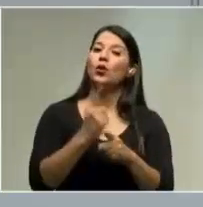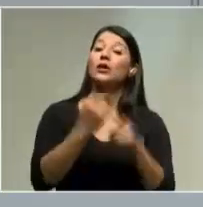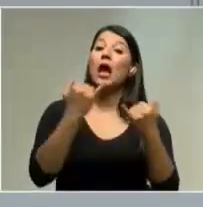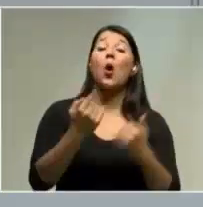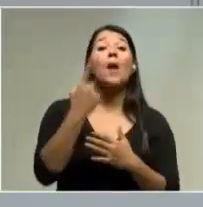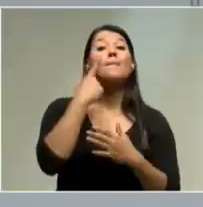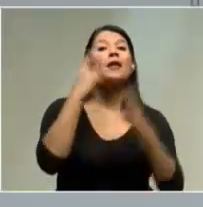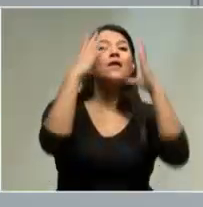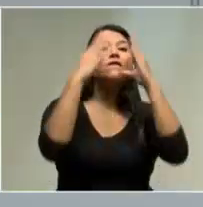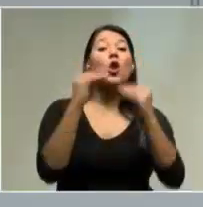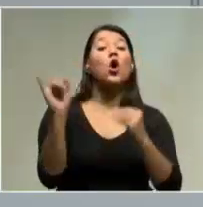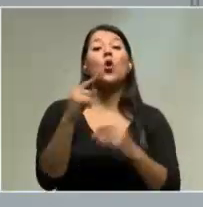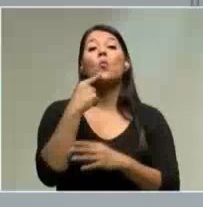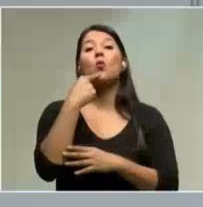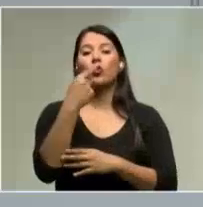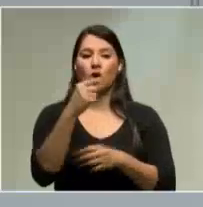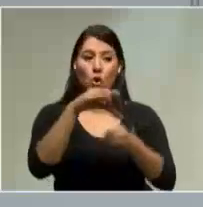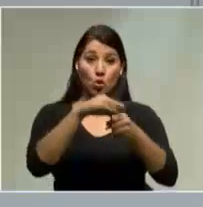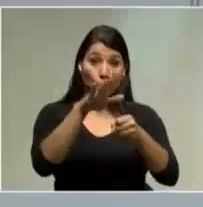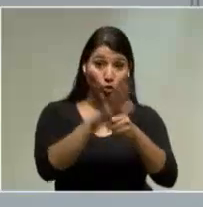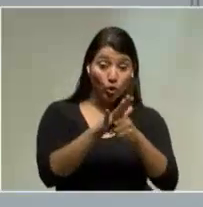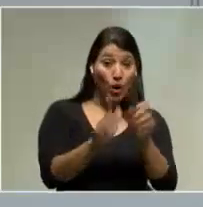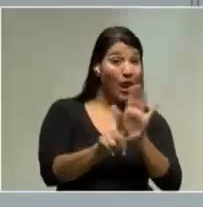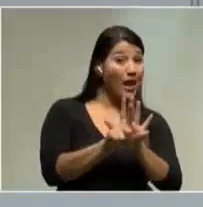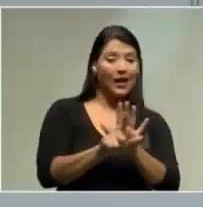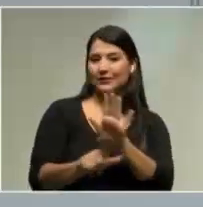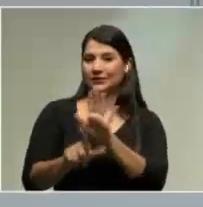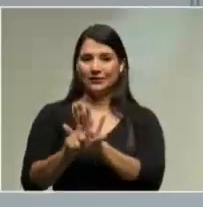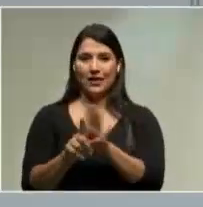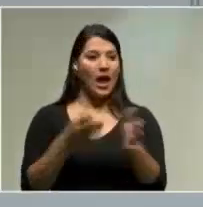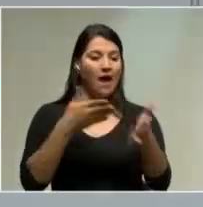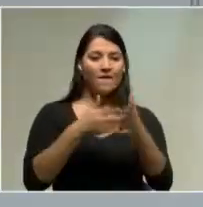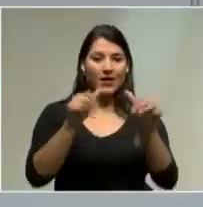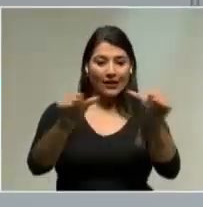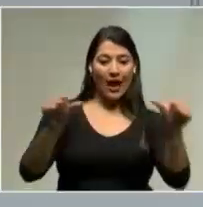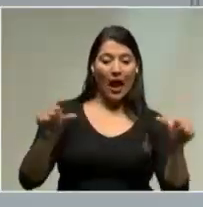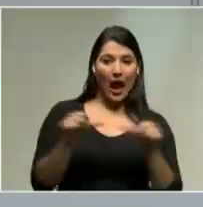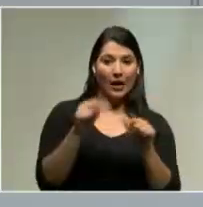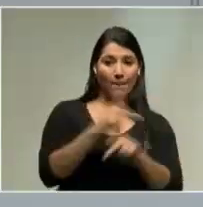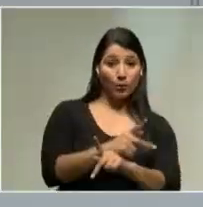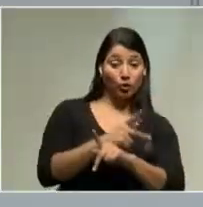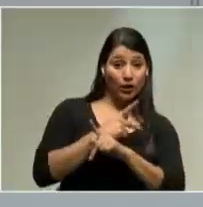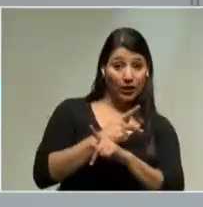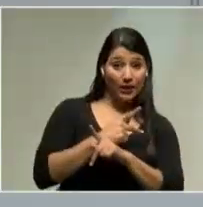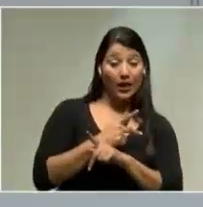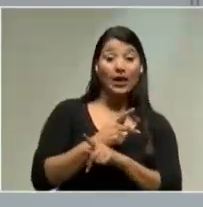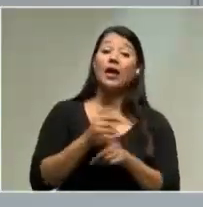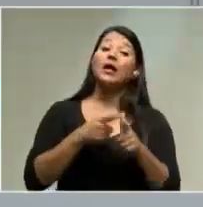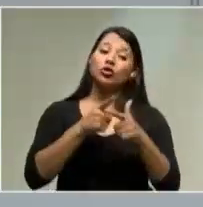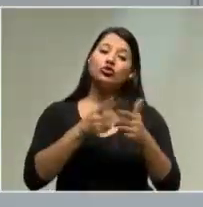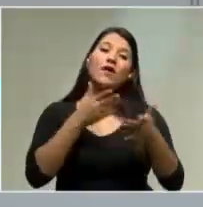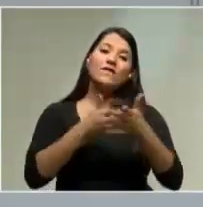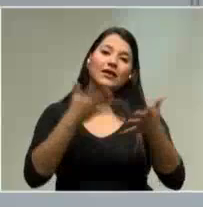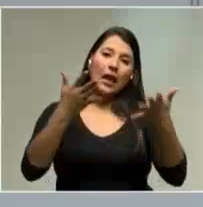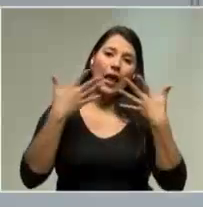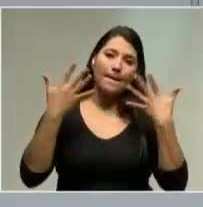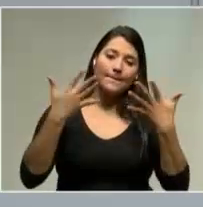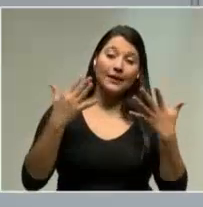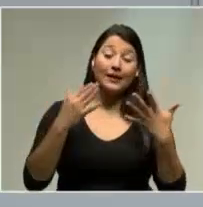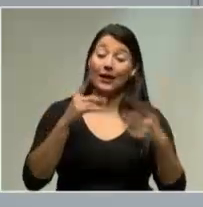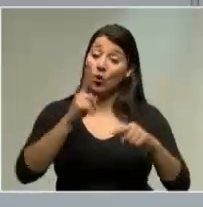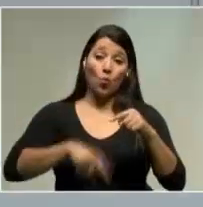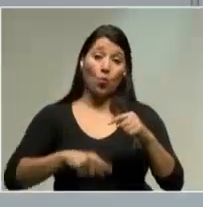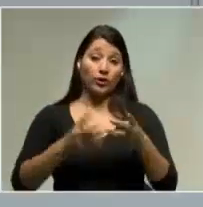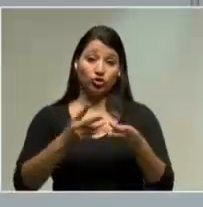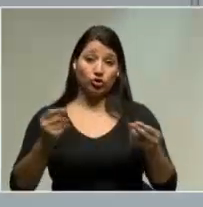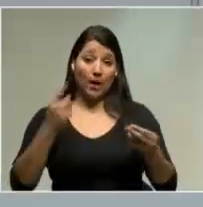la información. Como lo mencionaba, cultivos legales e ilegales invaden nuestras áreas protegidas y humedales, causando daños ambientales irreparables